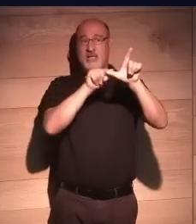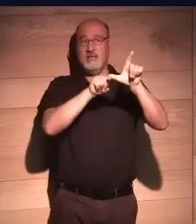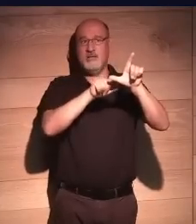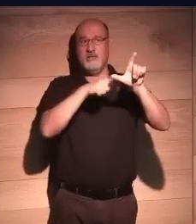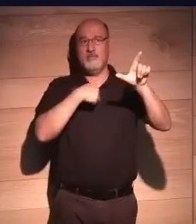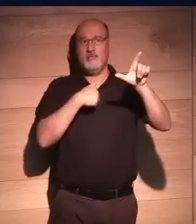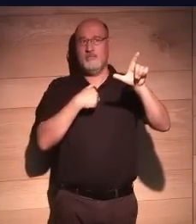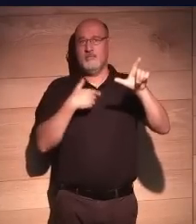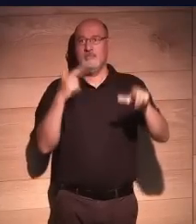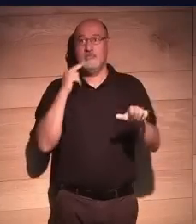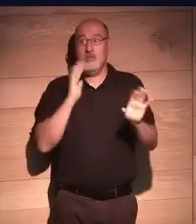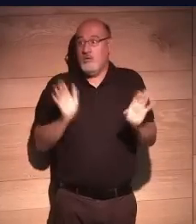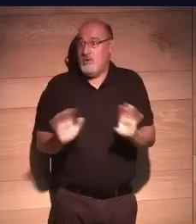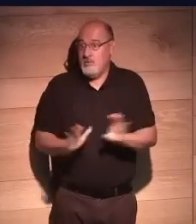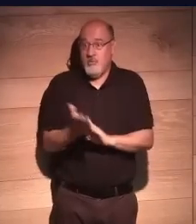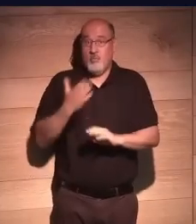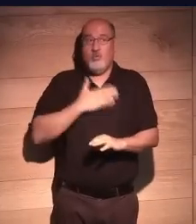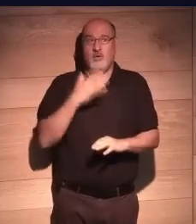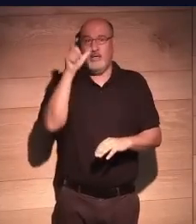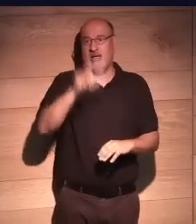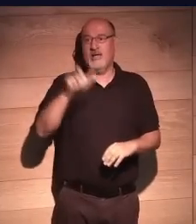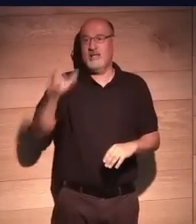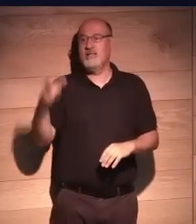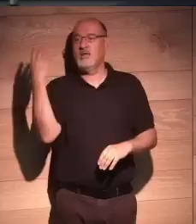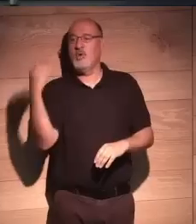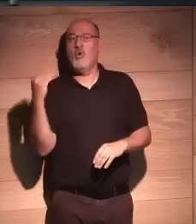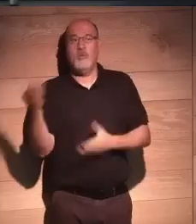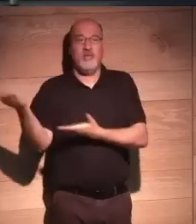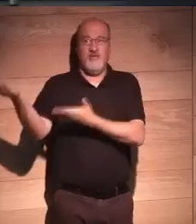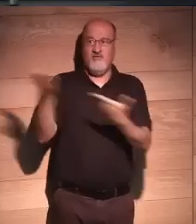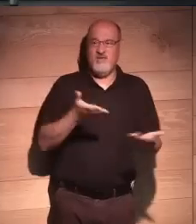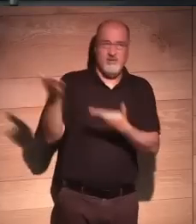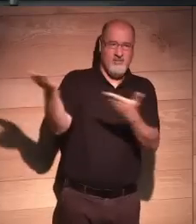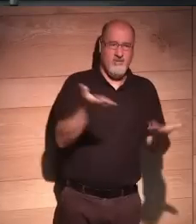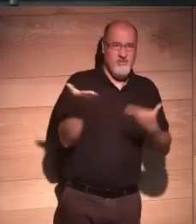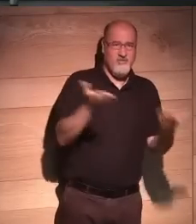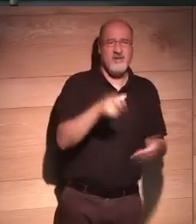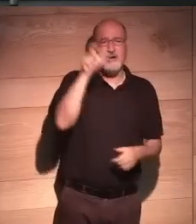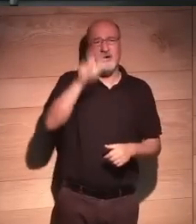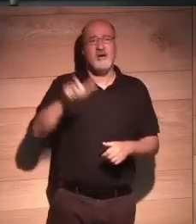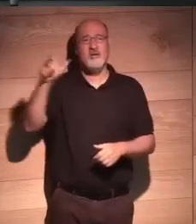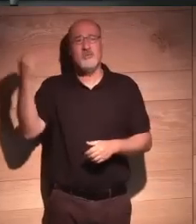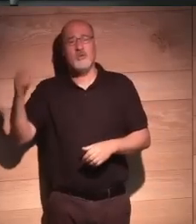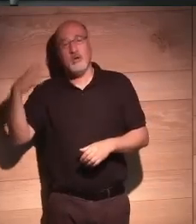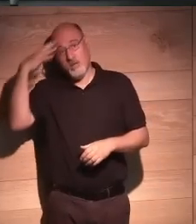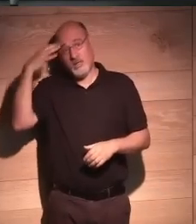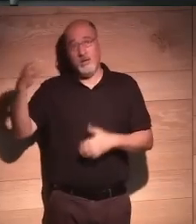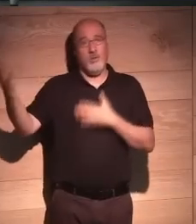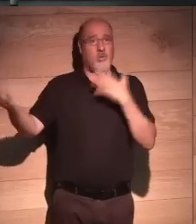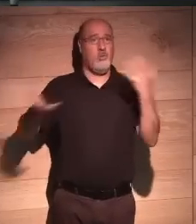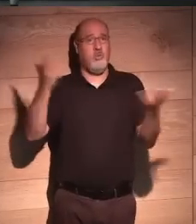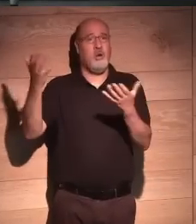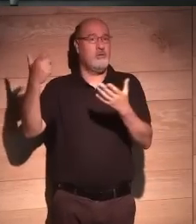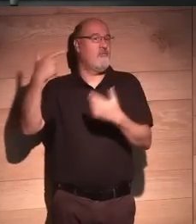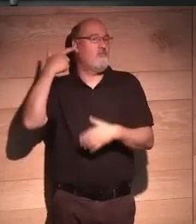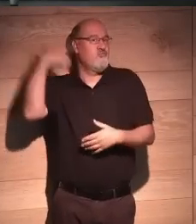sale, y a mí me da un miedo espantoso la gente joven esta, que estamos ahora, hordas de gentes jóvenes que se están creyendo verdaderamente Estrellas. que